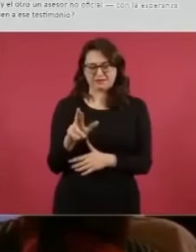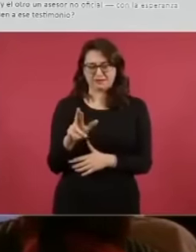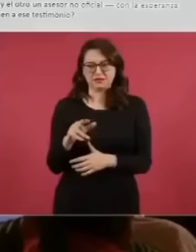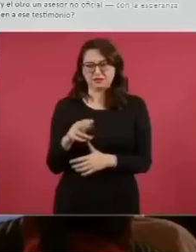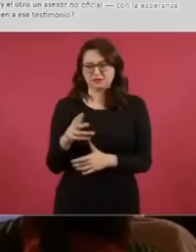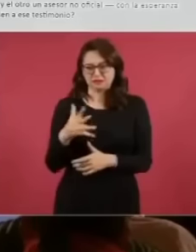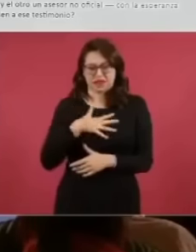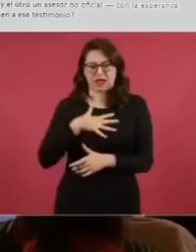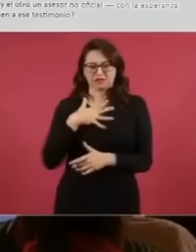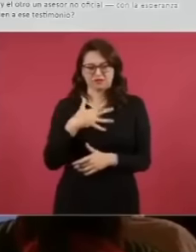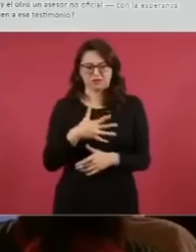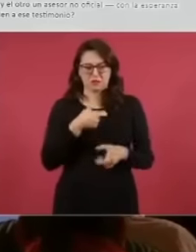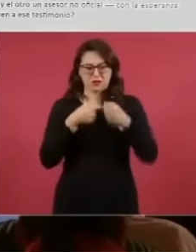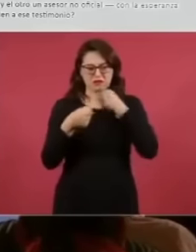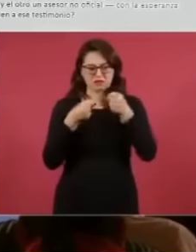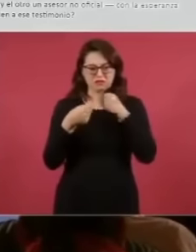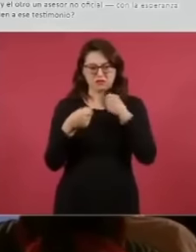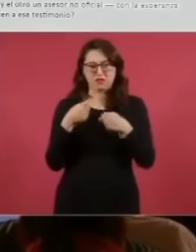Pero estaban mejor